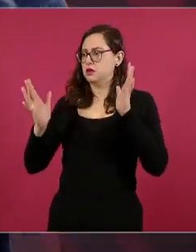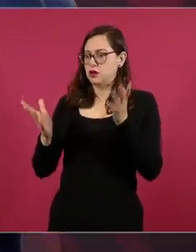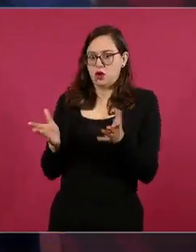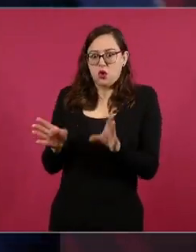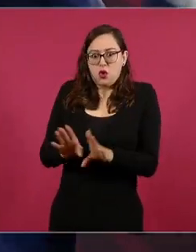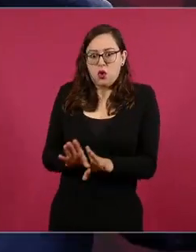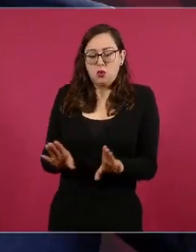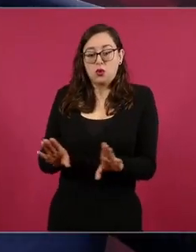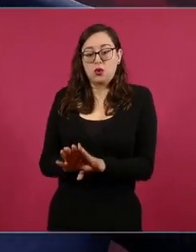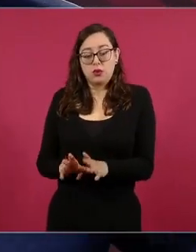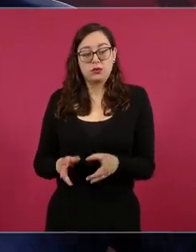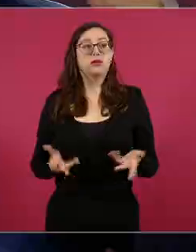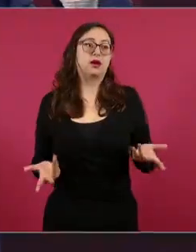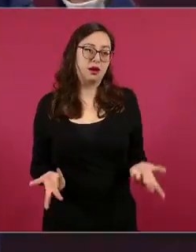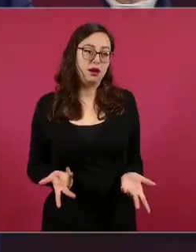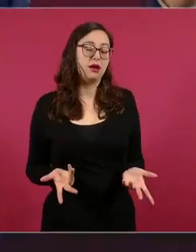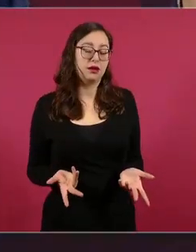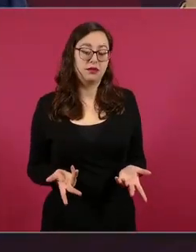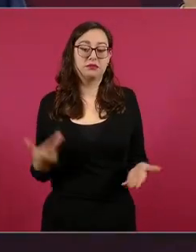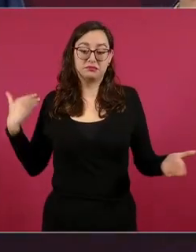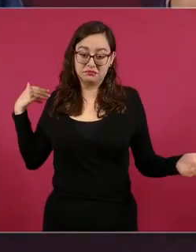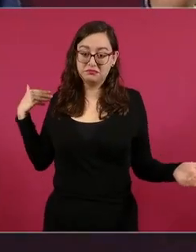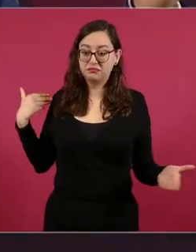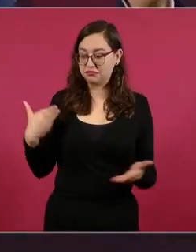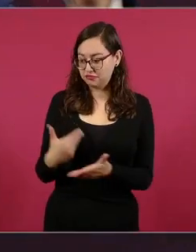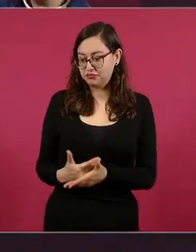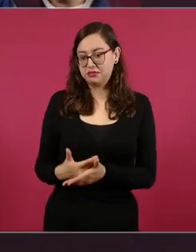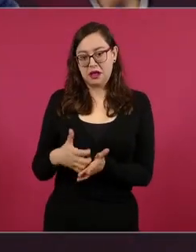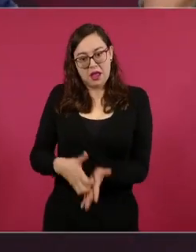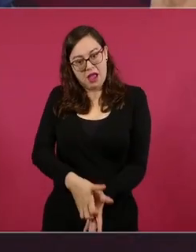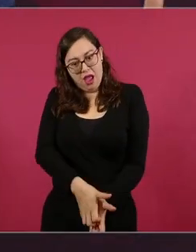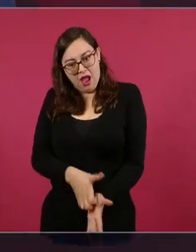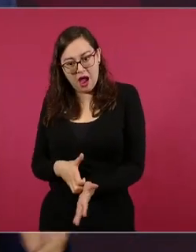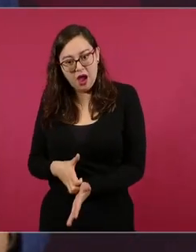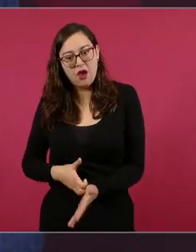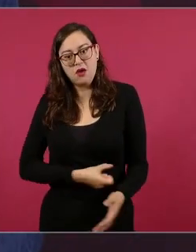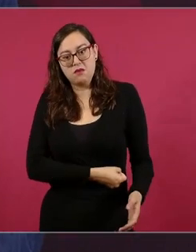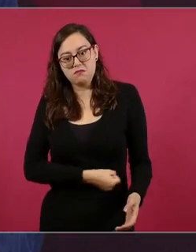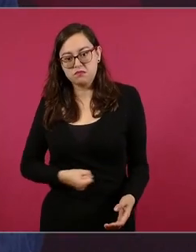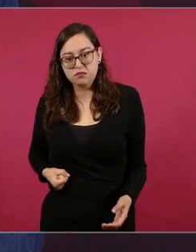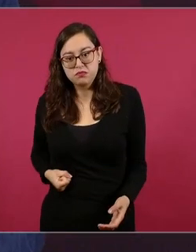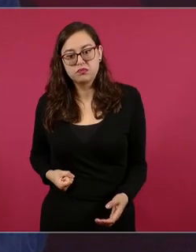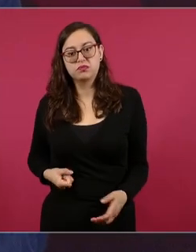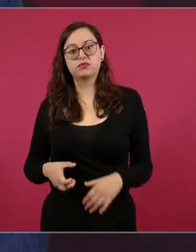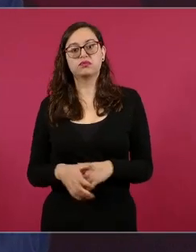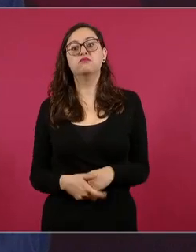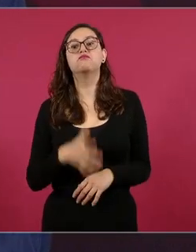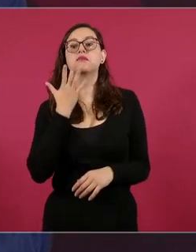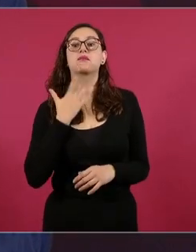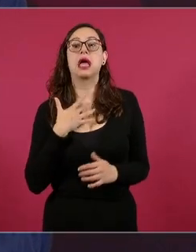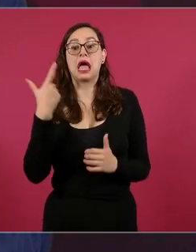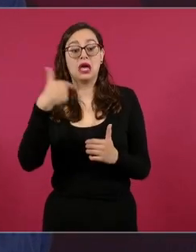pues es lo que hemos ahorrado en el gobierno por no permitir el huachicol.